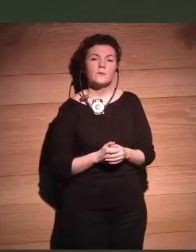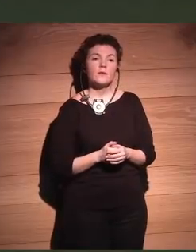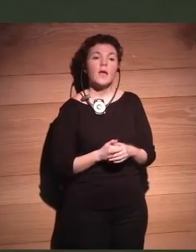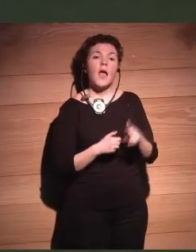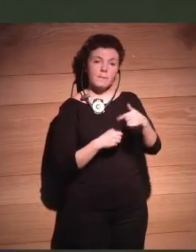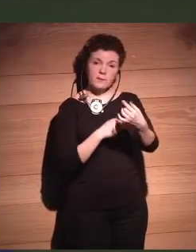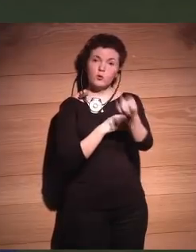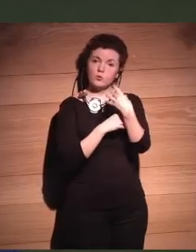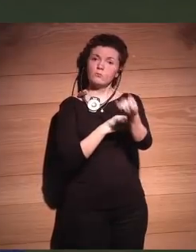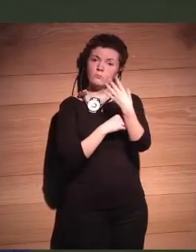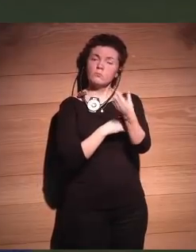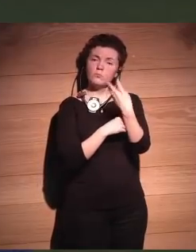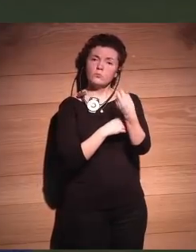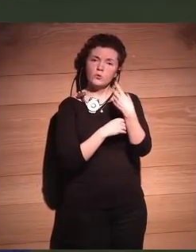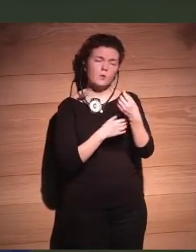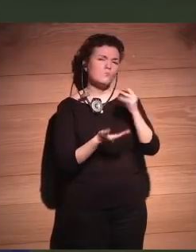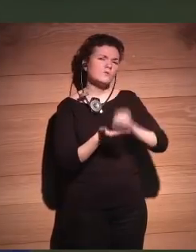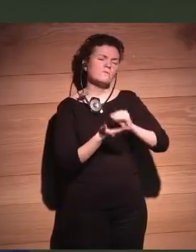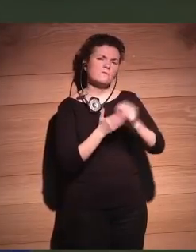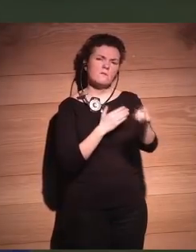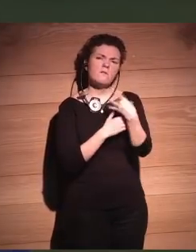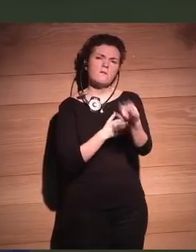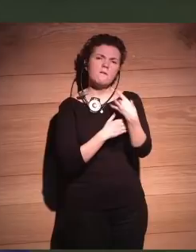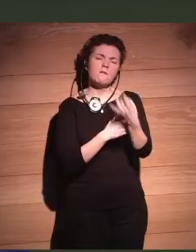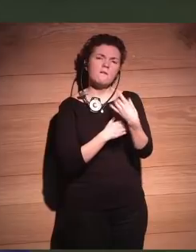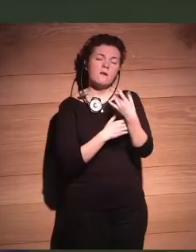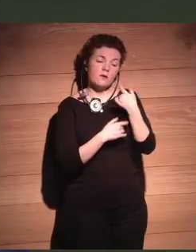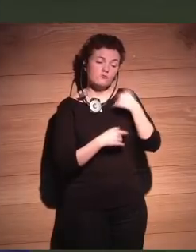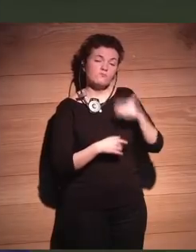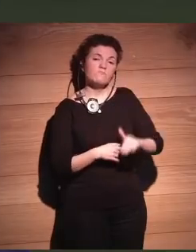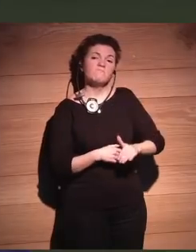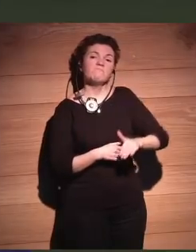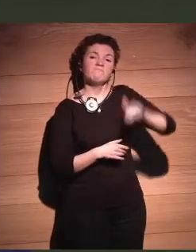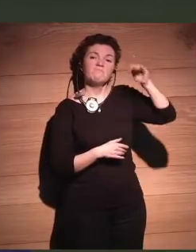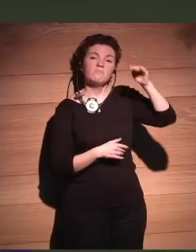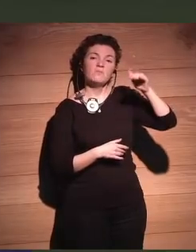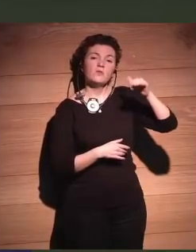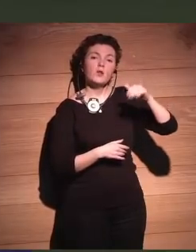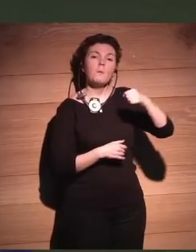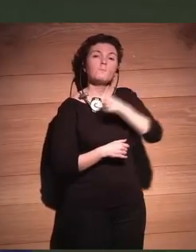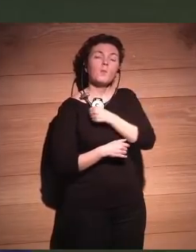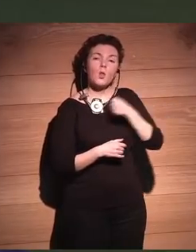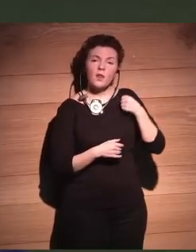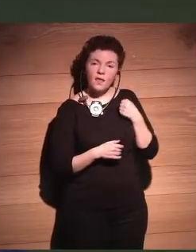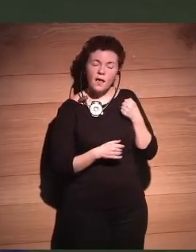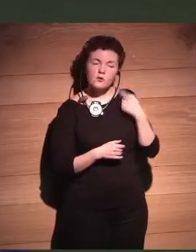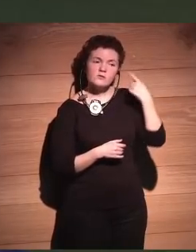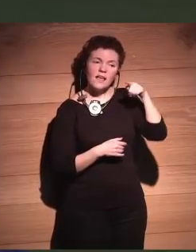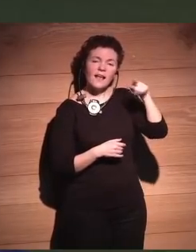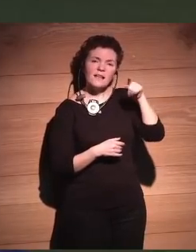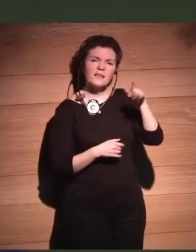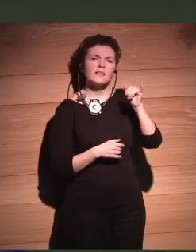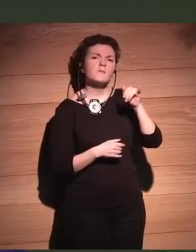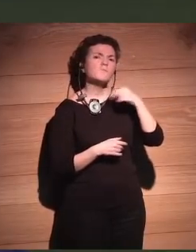mandan correos todo el rato y además, bueno, yo crecí en Polonia y sé que allí también